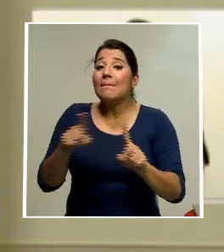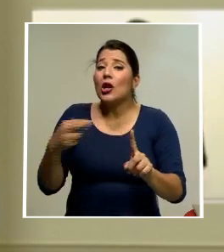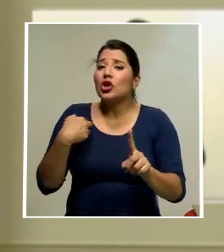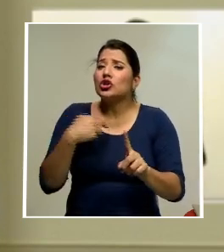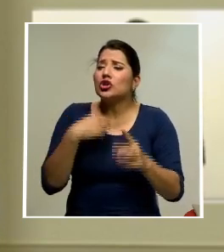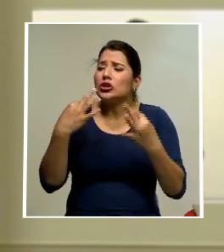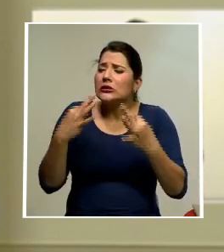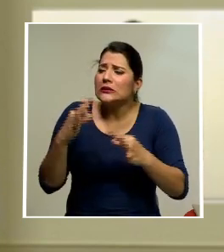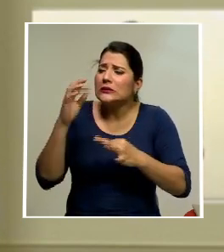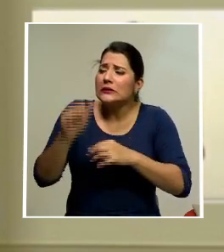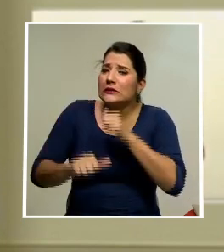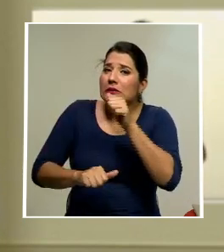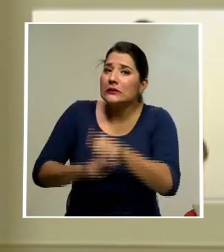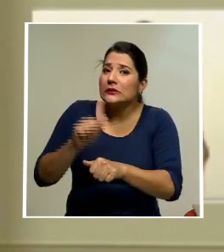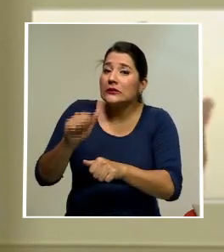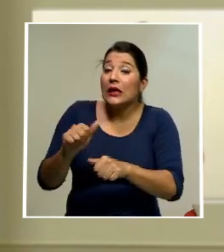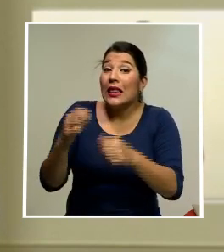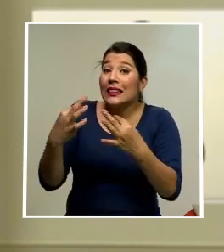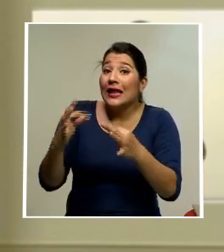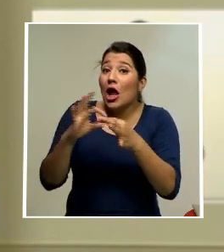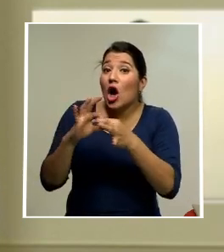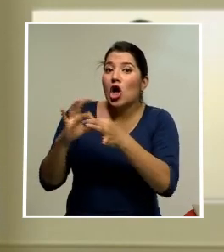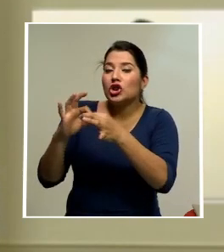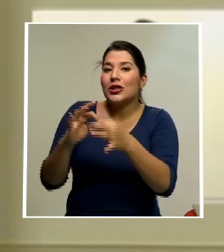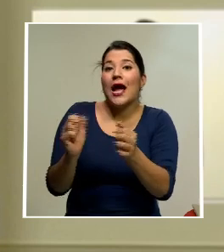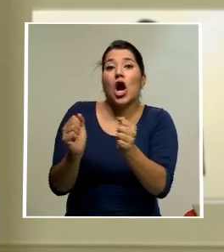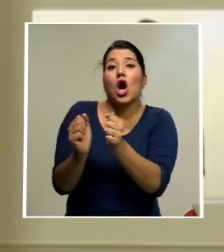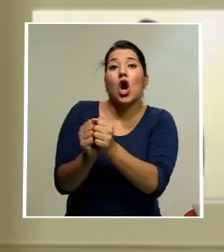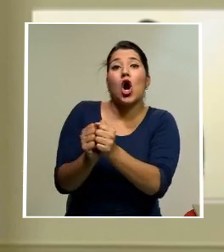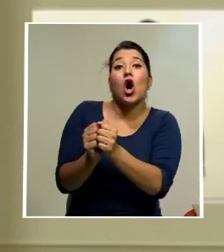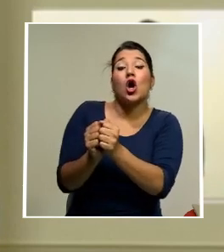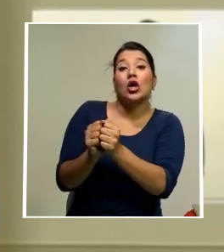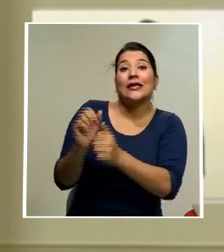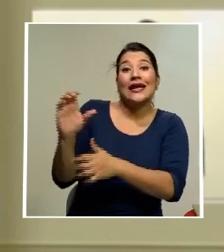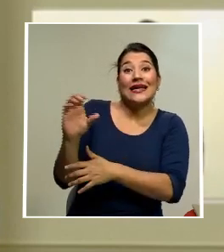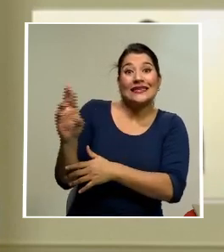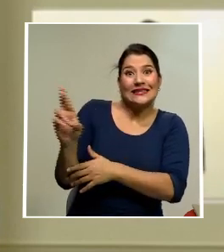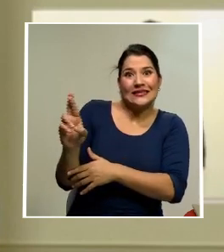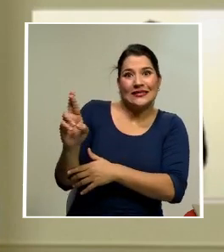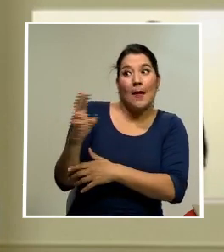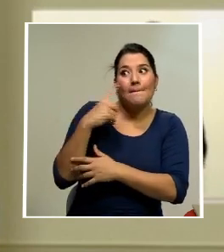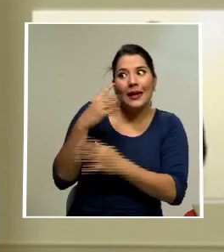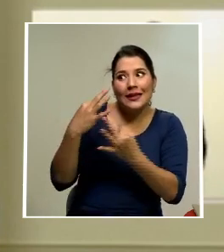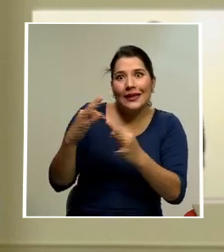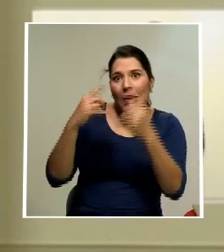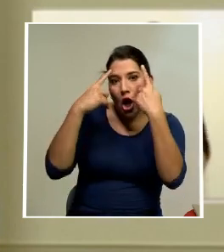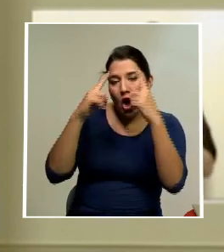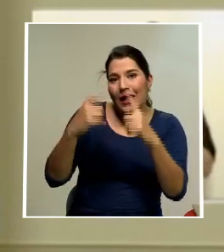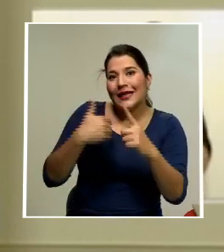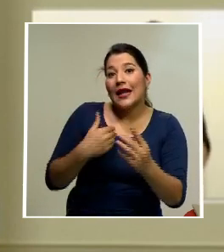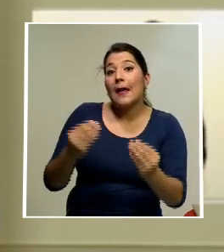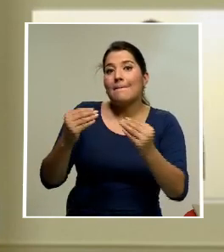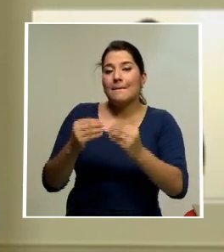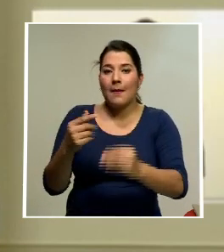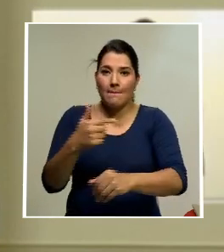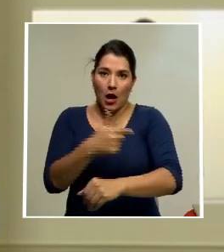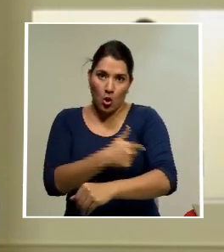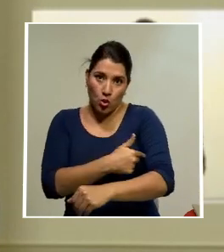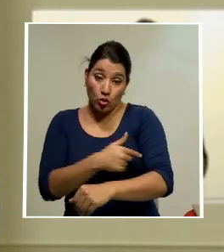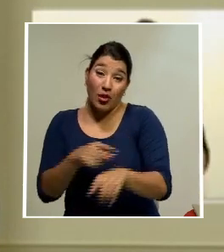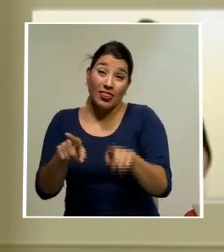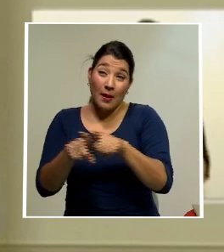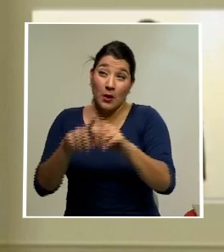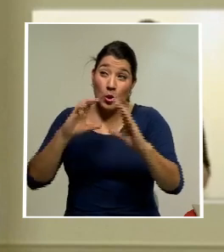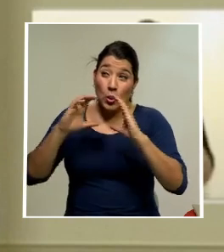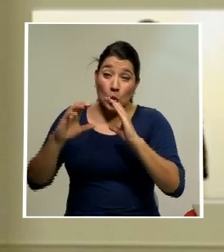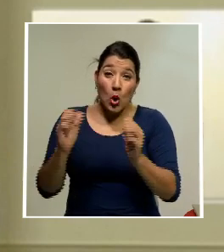también eventualmente con Cancillería para ver qué otros esfuerzos se pueden hacer para conseguir vacunas y también con el sistema de Naciones Unidas,